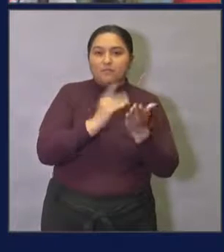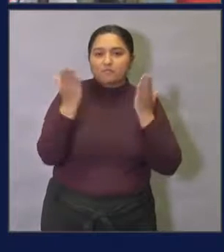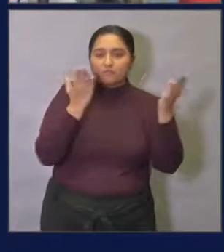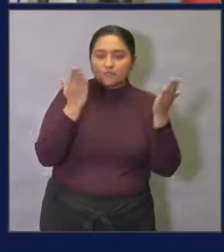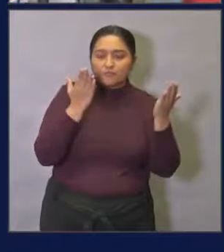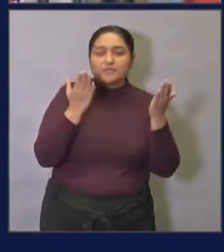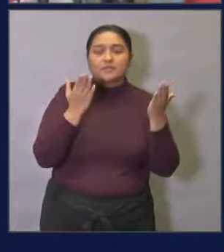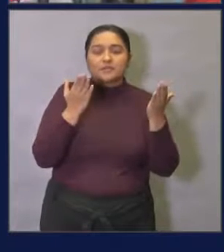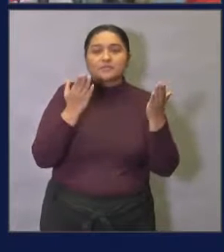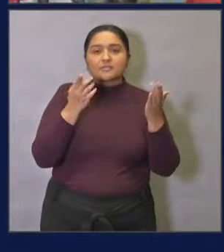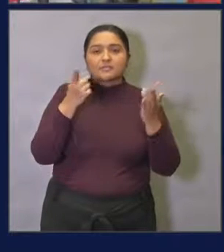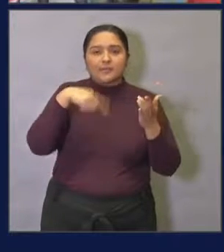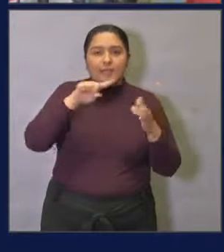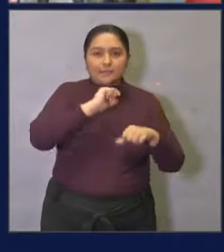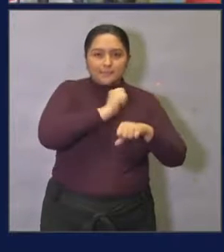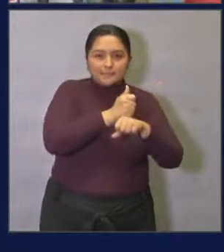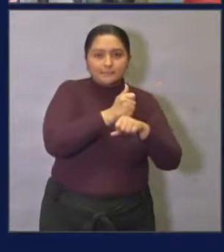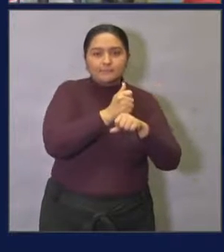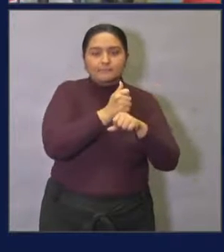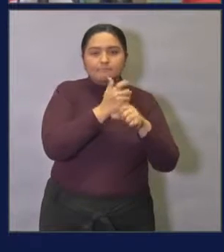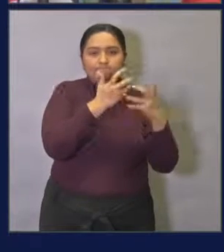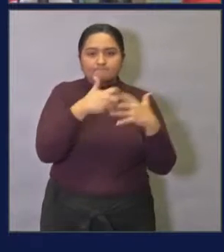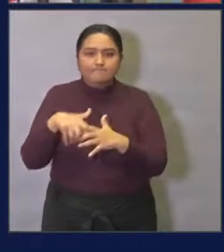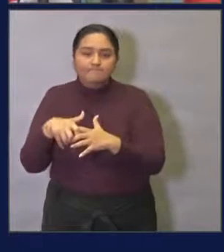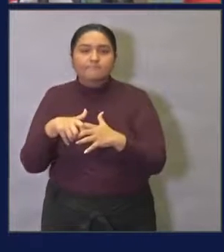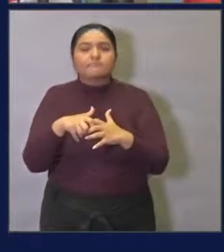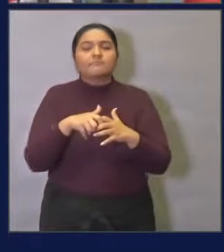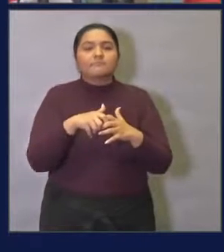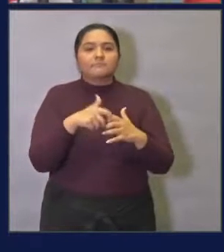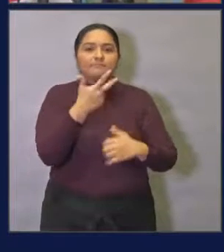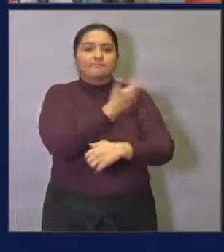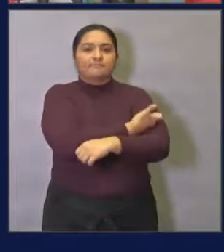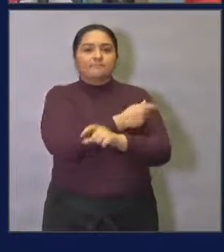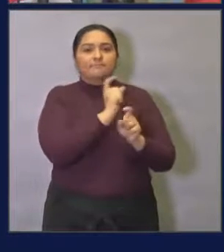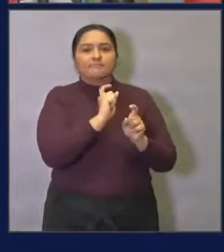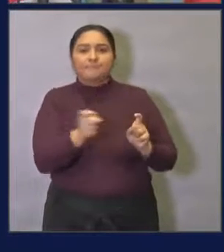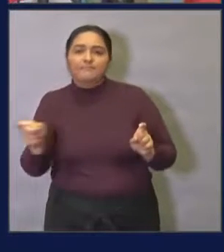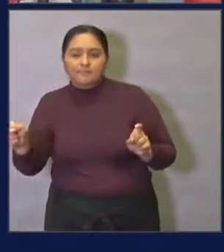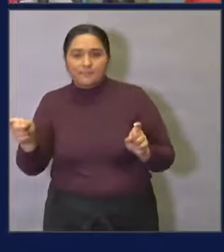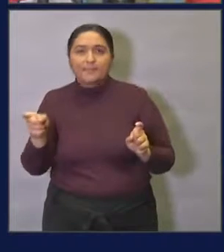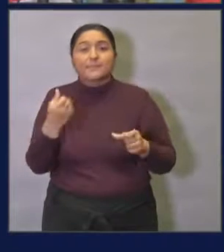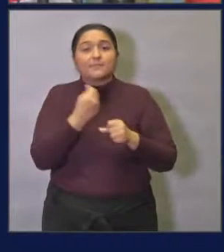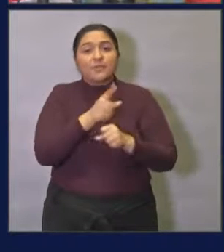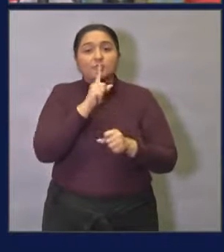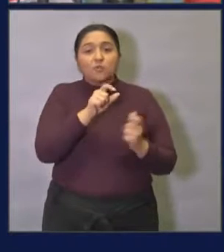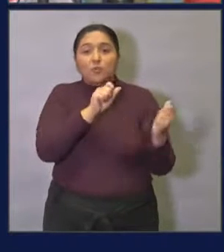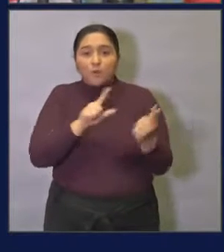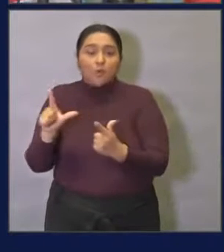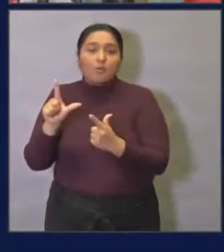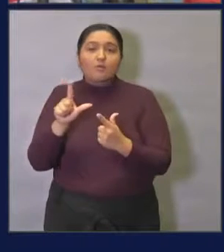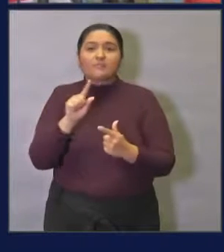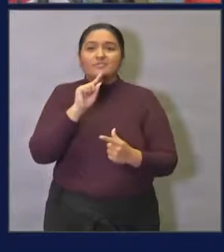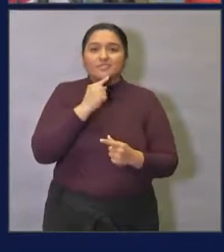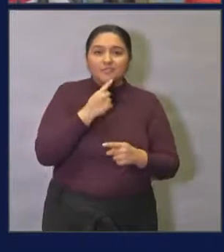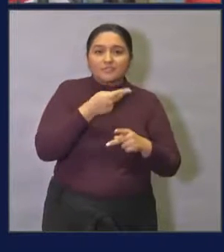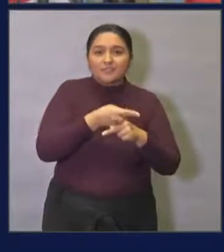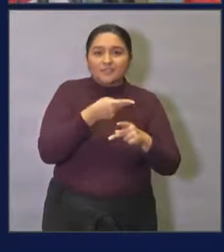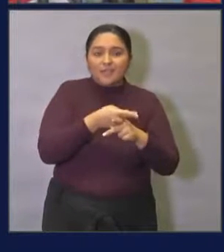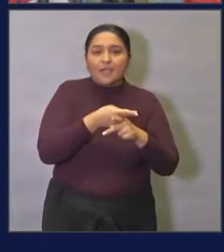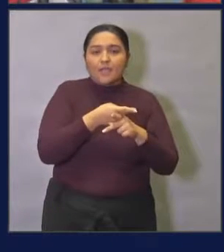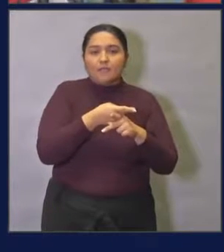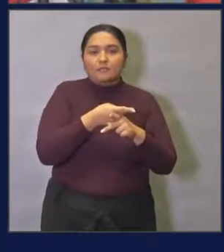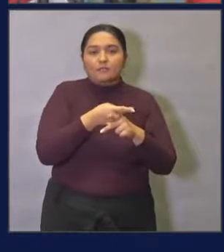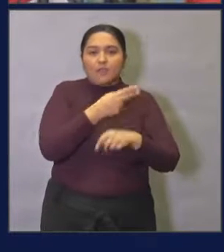la distribución de vacunas para que todos los hospitales de cuidados intensivos en el condado de Los Ángeles que